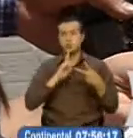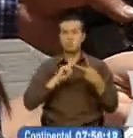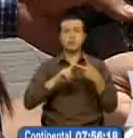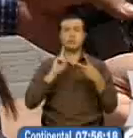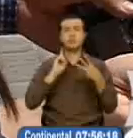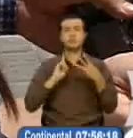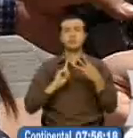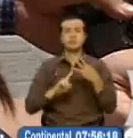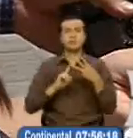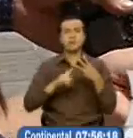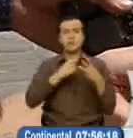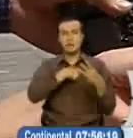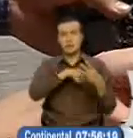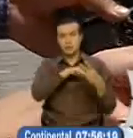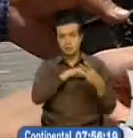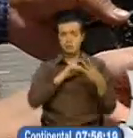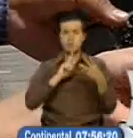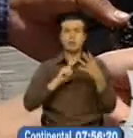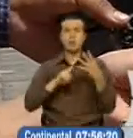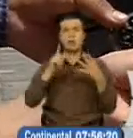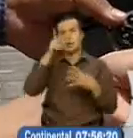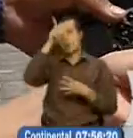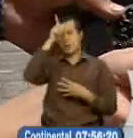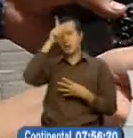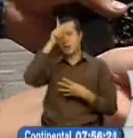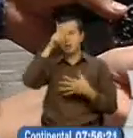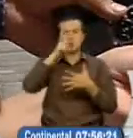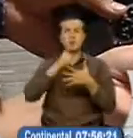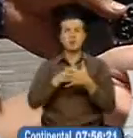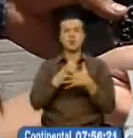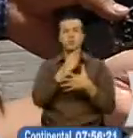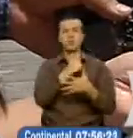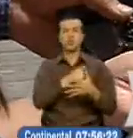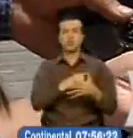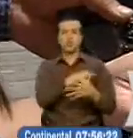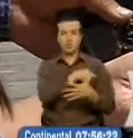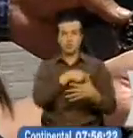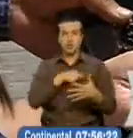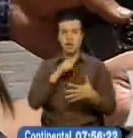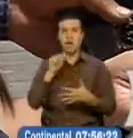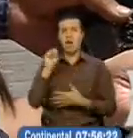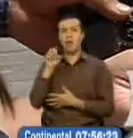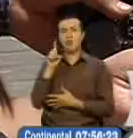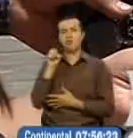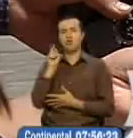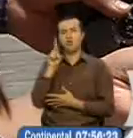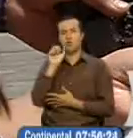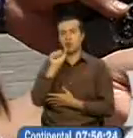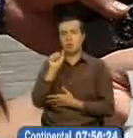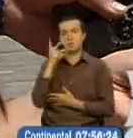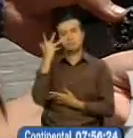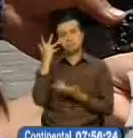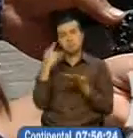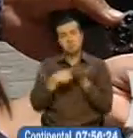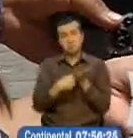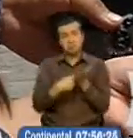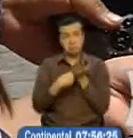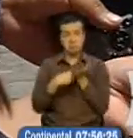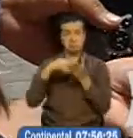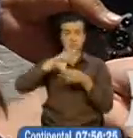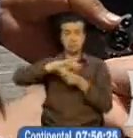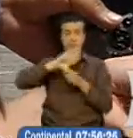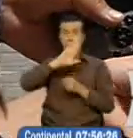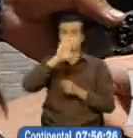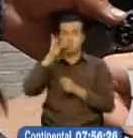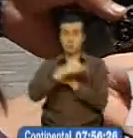y en España, en Alemania y Suiza y Andorra. Probablemente nos reuniremos con los embajadores